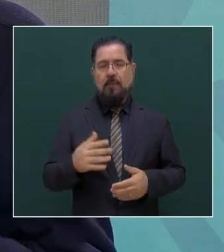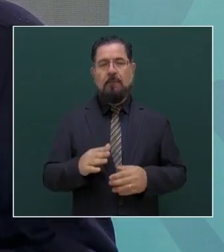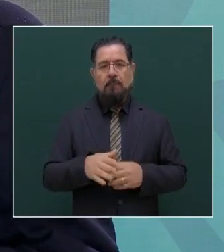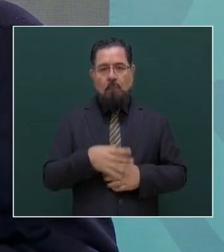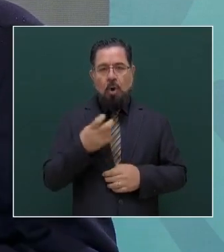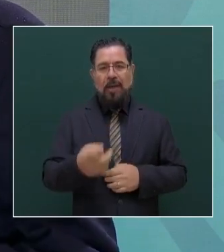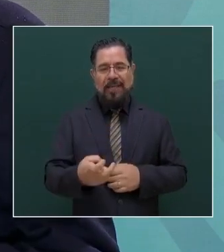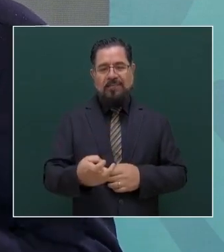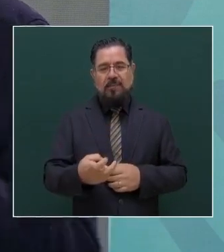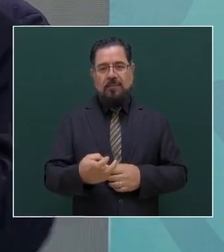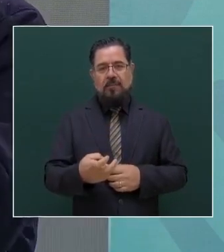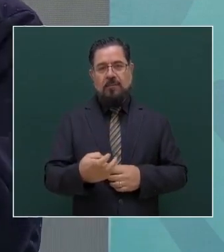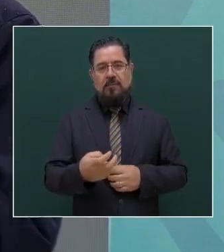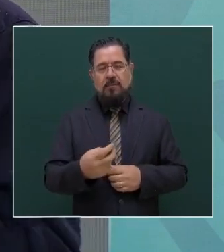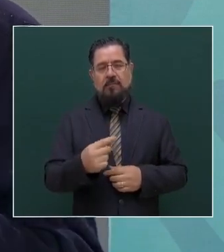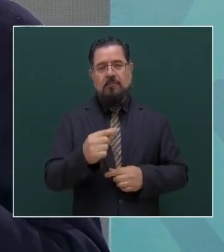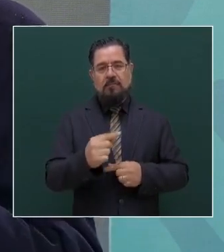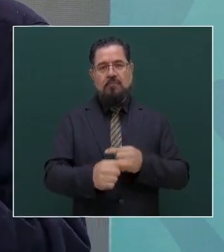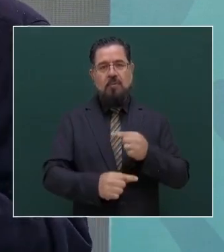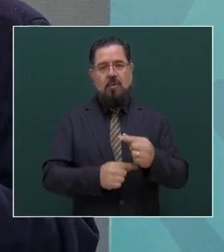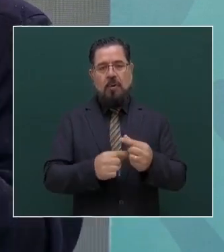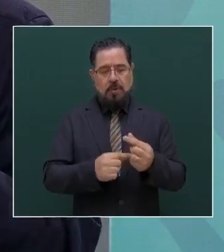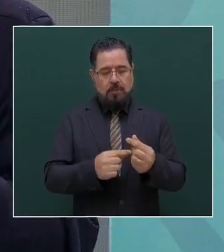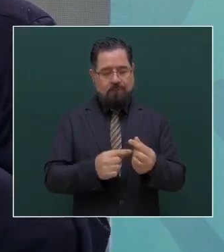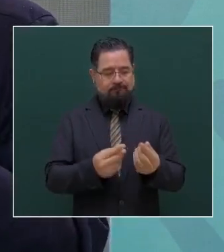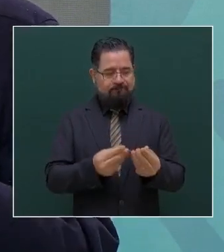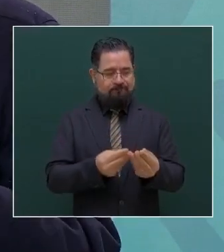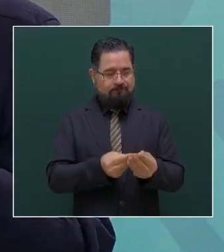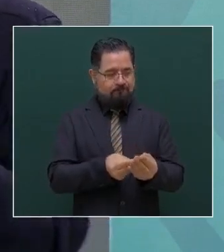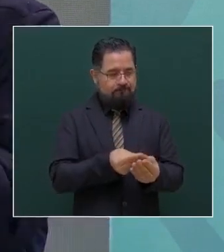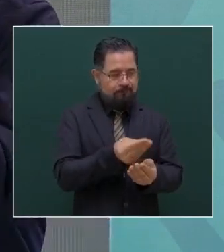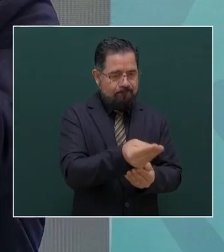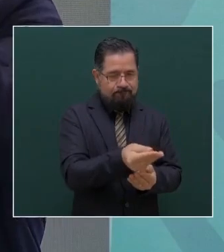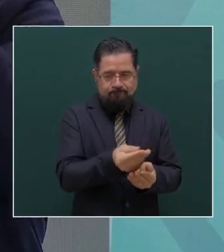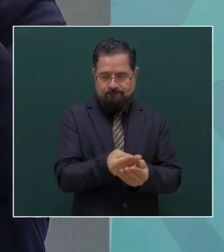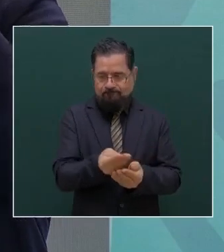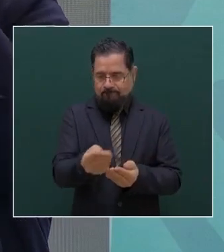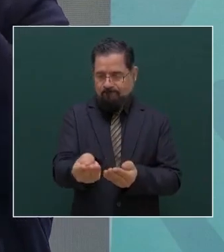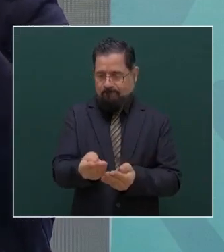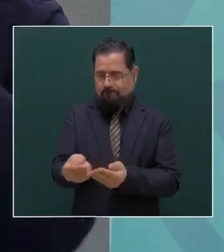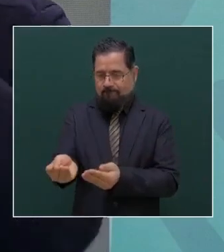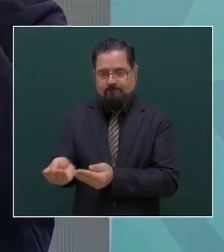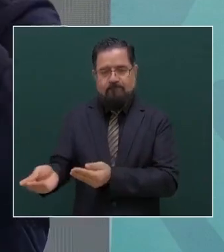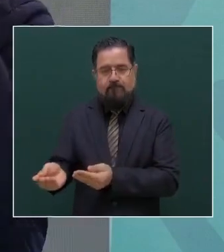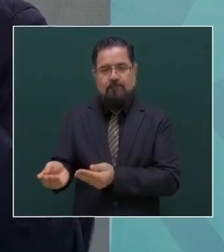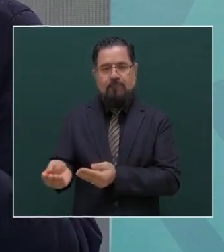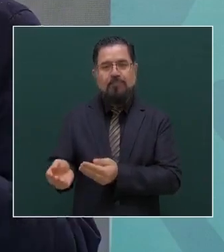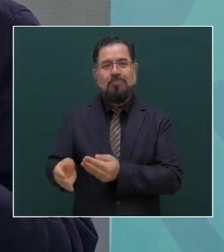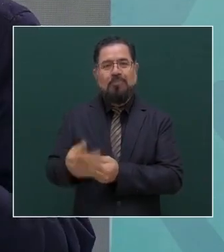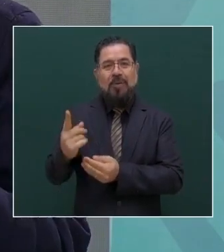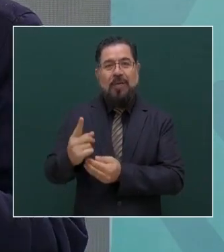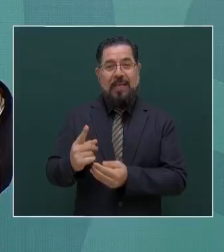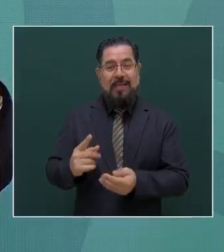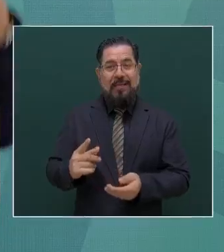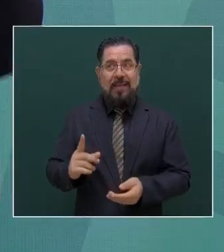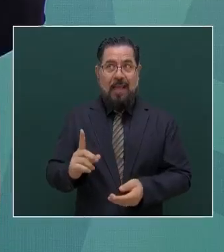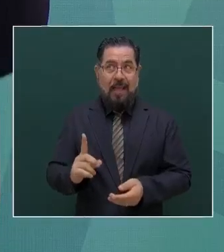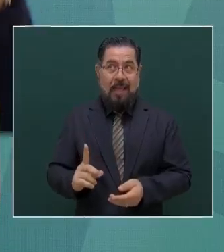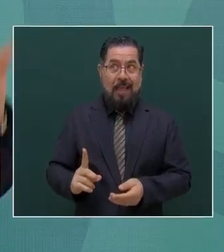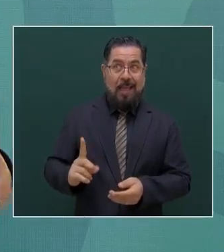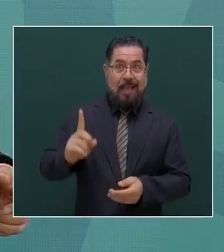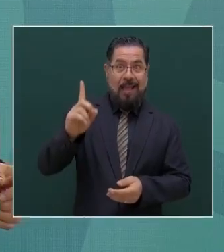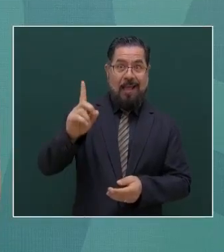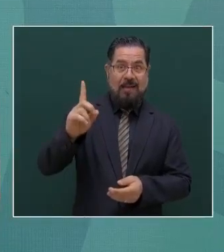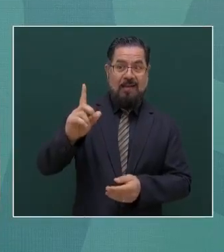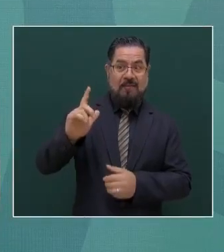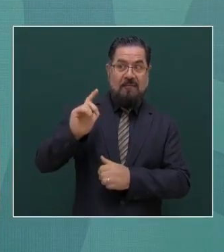entregando, ¿sí?, como moneda de cambio para los acuerdos arriba y formar